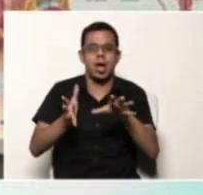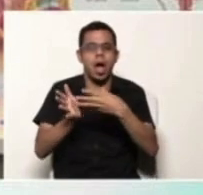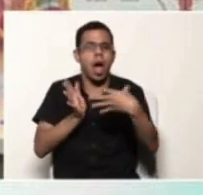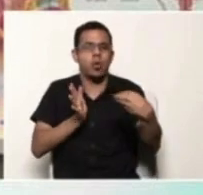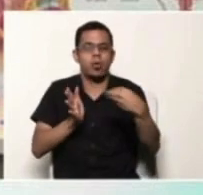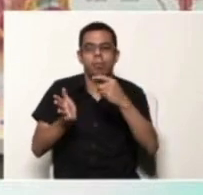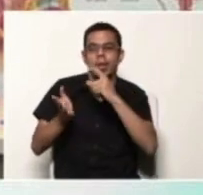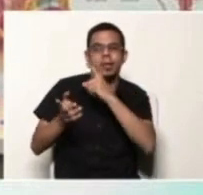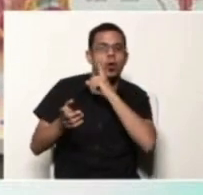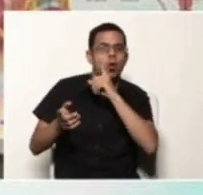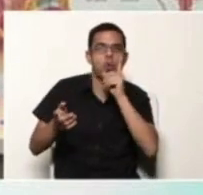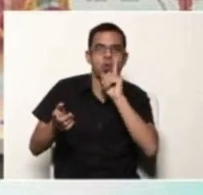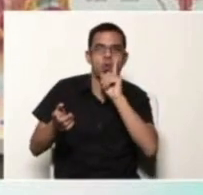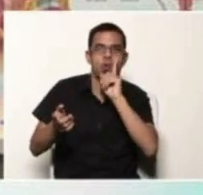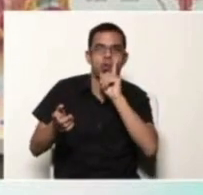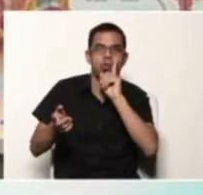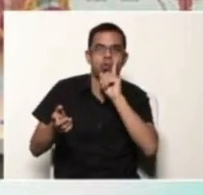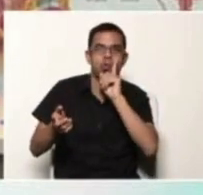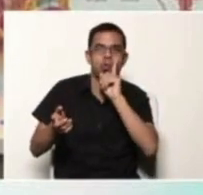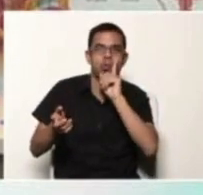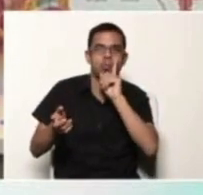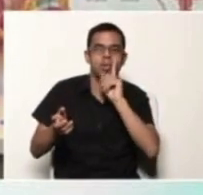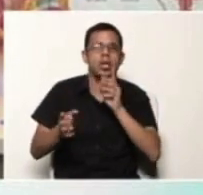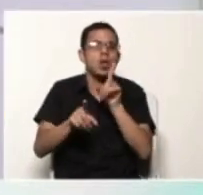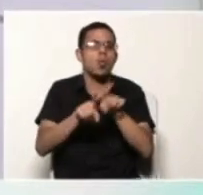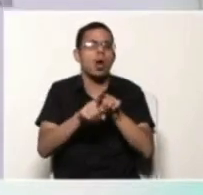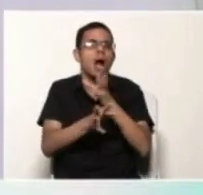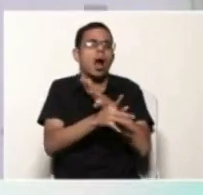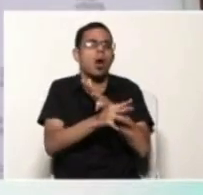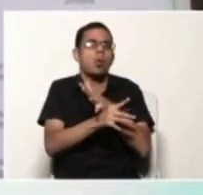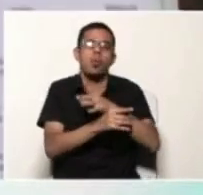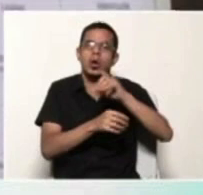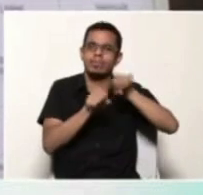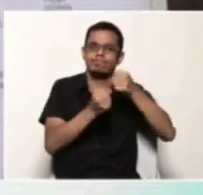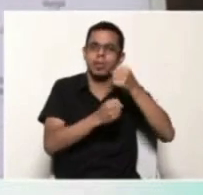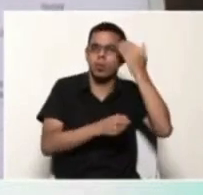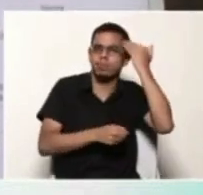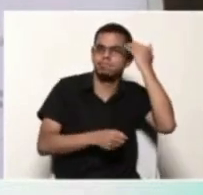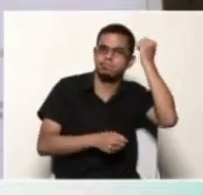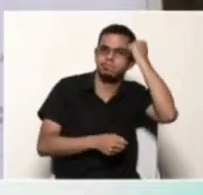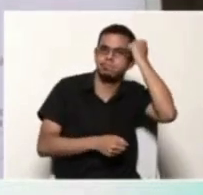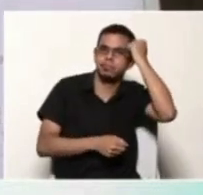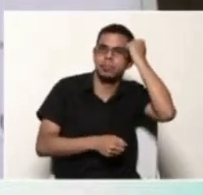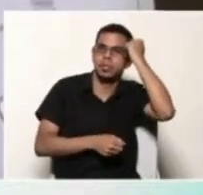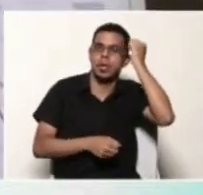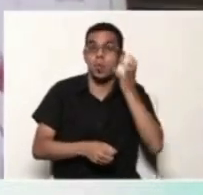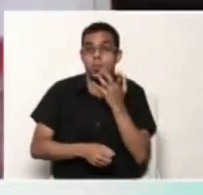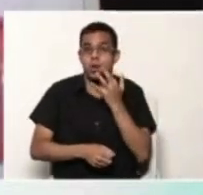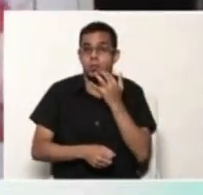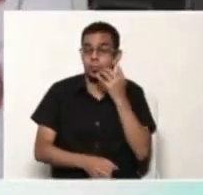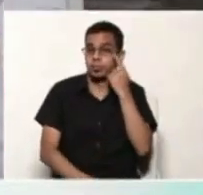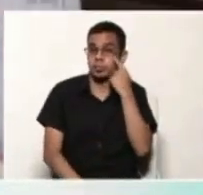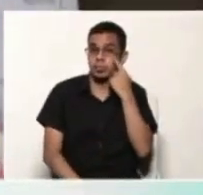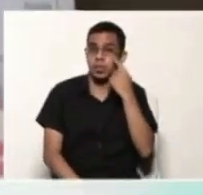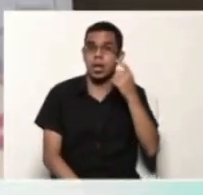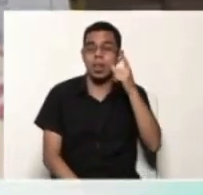a saber dónde están ubicados cada uno. Aquí tenemos el aparato reproductor femenino.